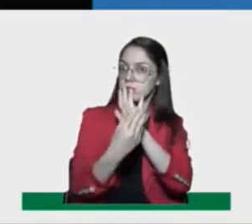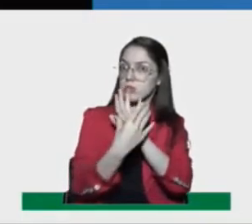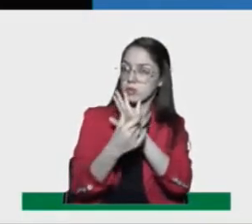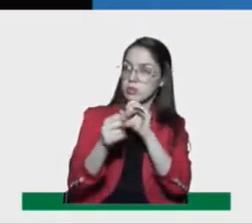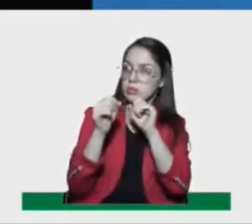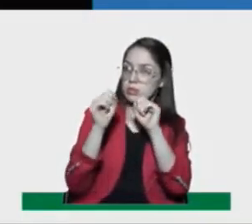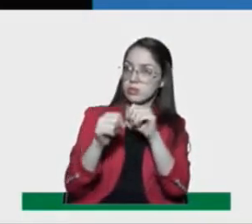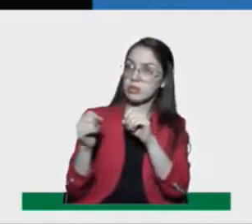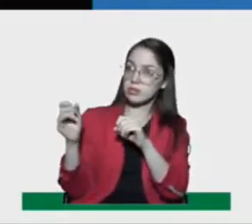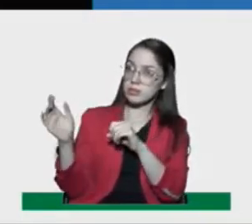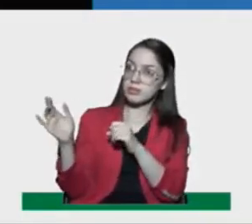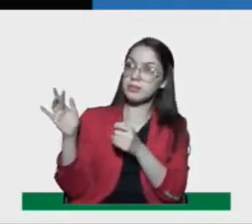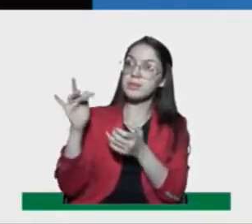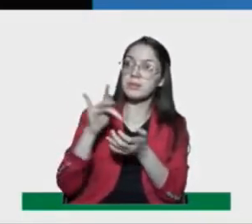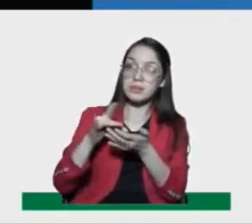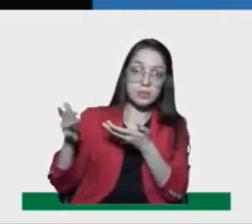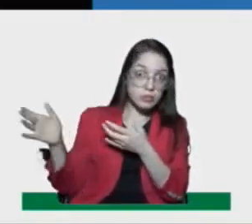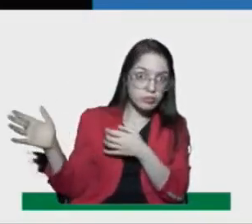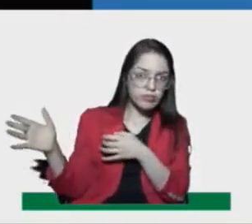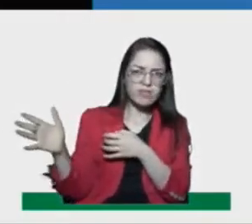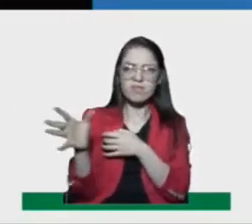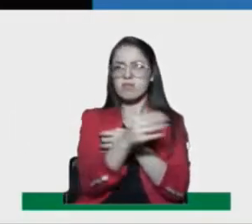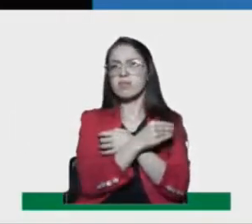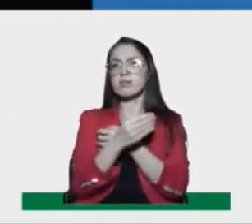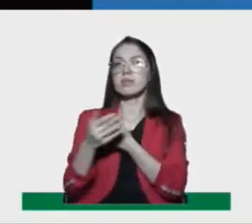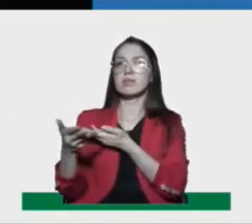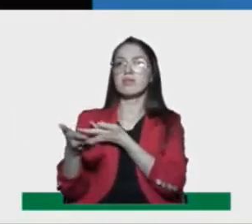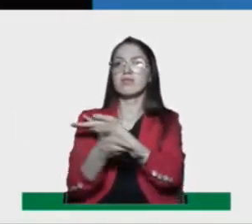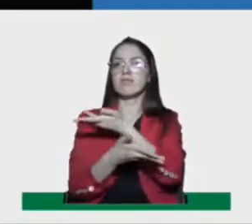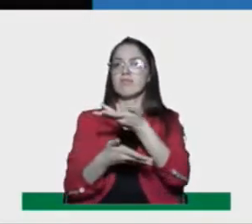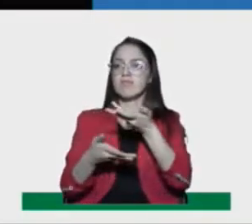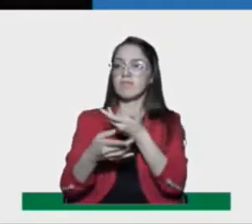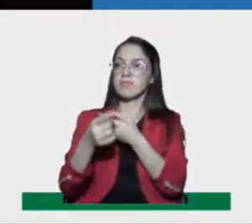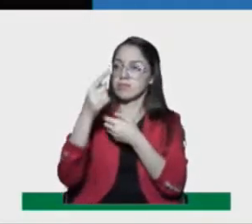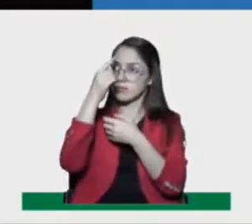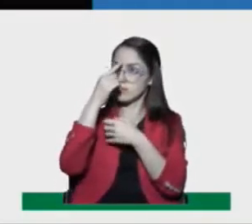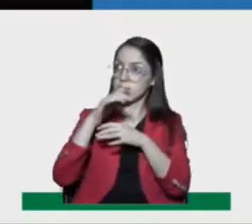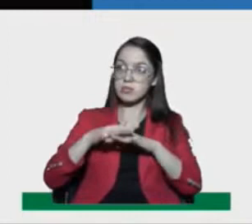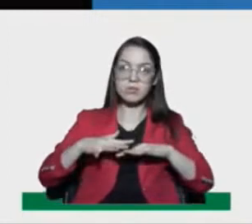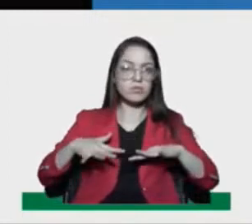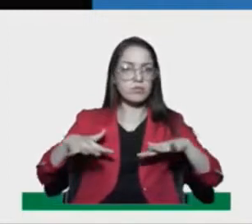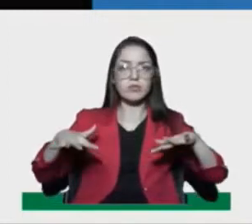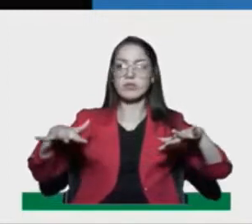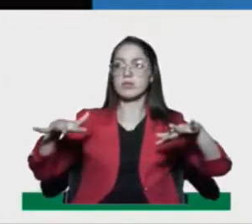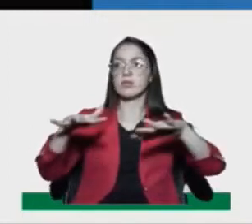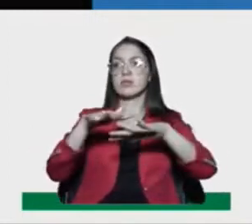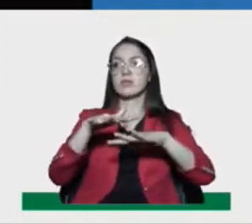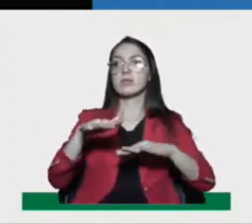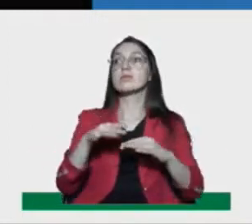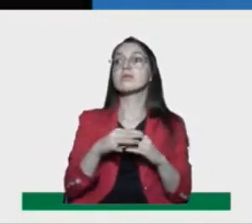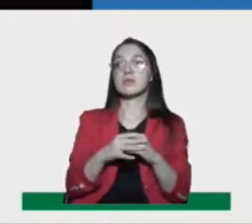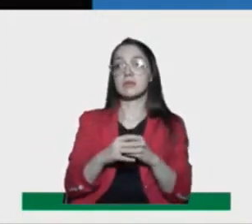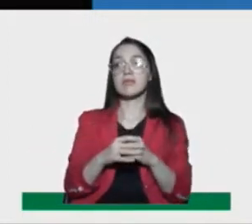los turistas sino que para el edificio para toda la gente que vive en el local o sea en el pretorio